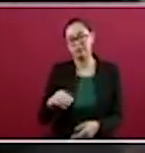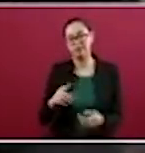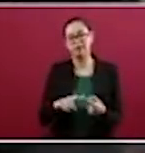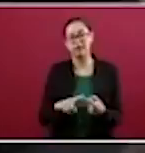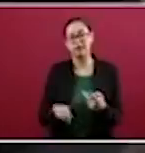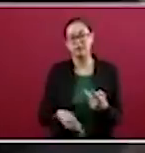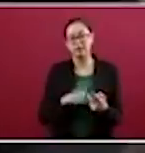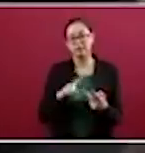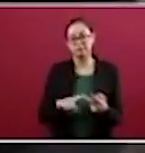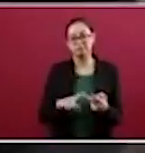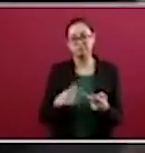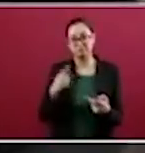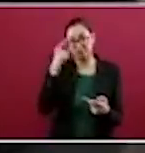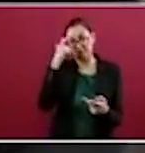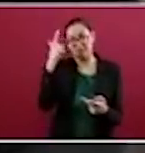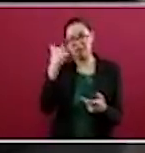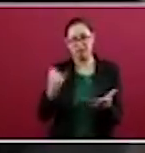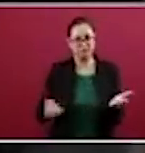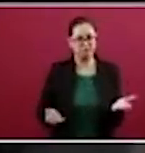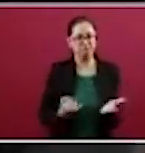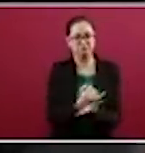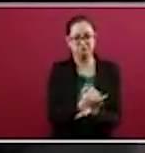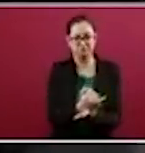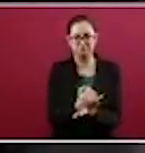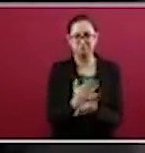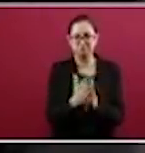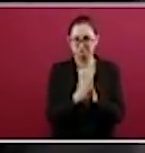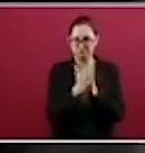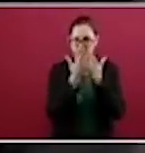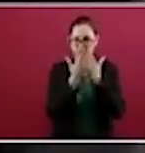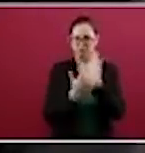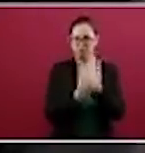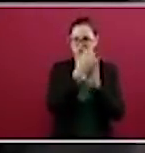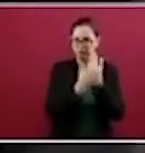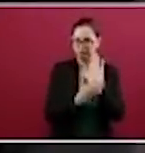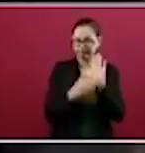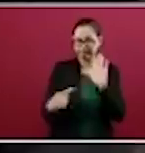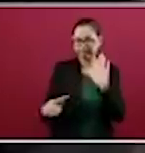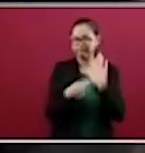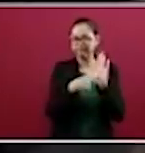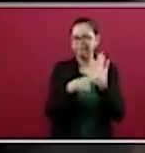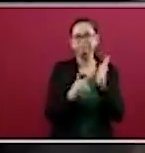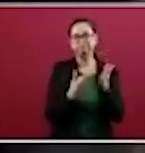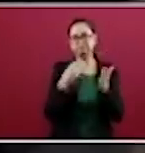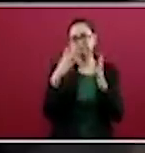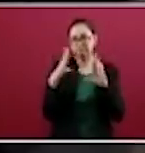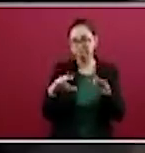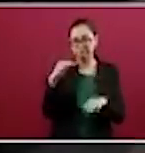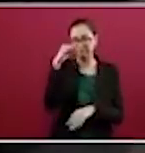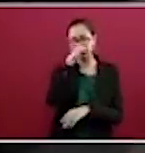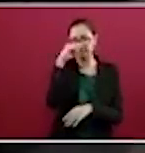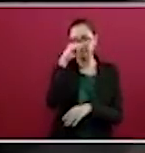a esta decisión de tener un libro de texto gratuito,